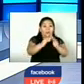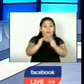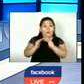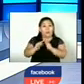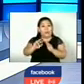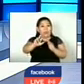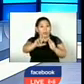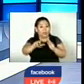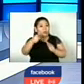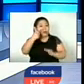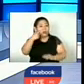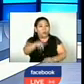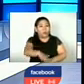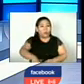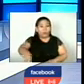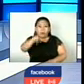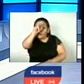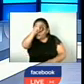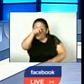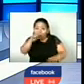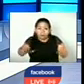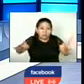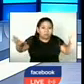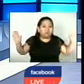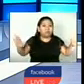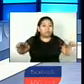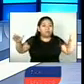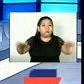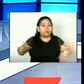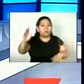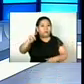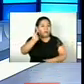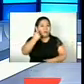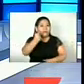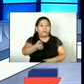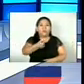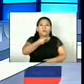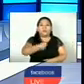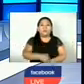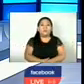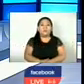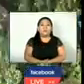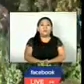Salinas esto en Aguilares conozcamos los detalles en el siguiente reporte que hemos preparado